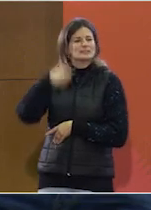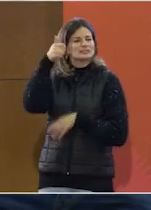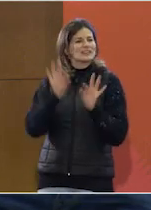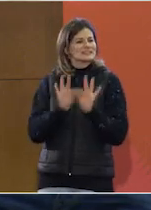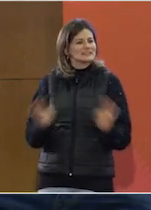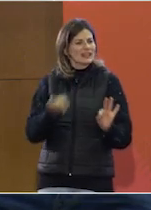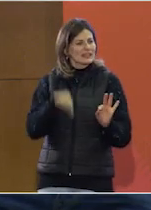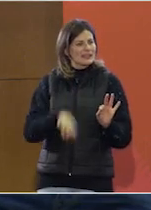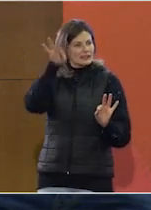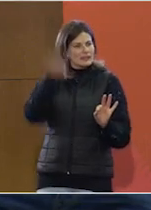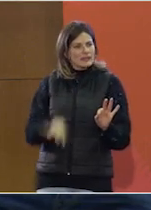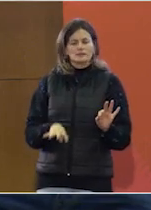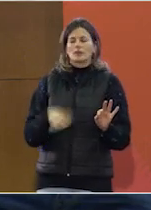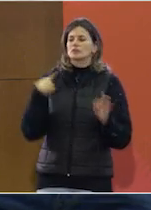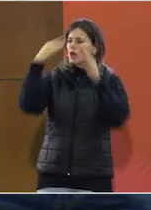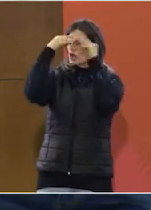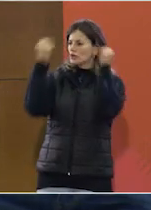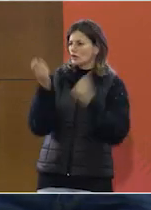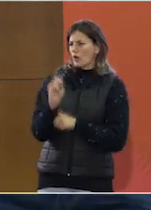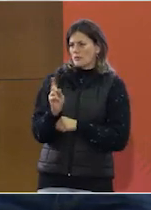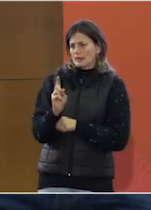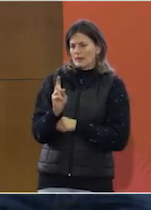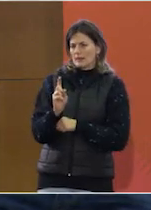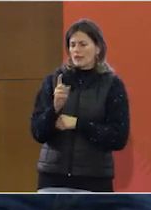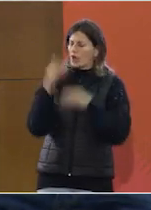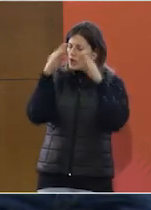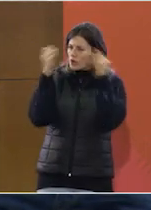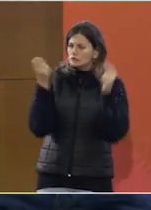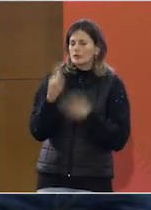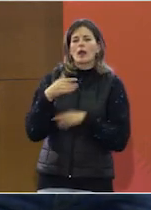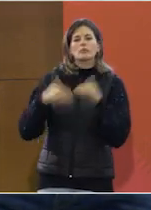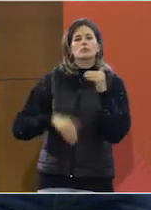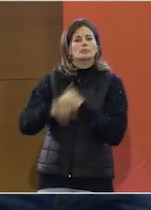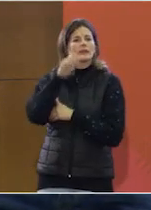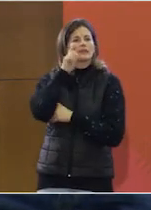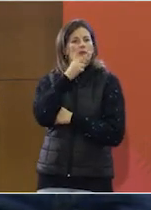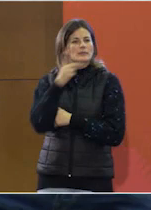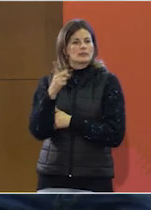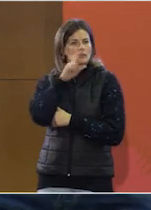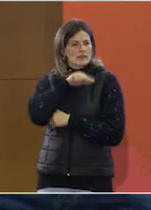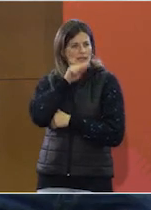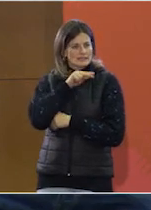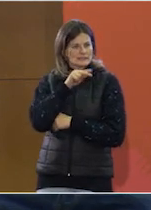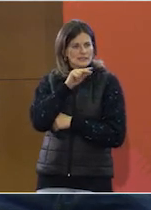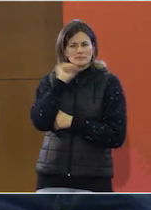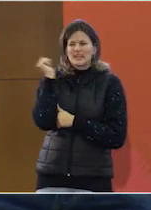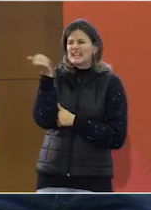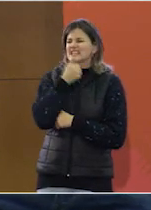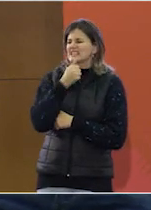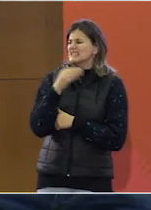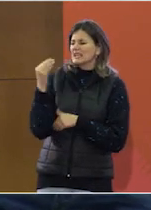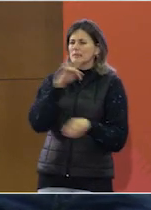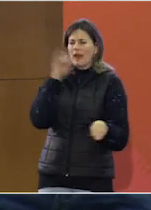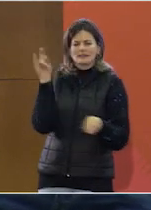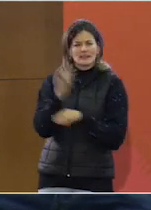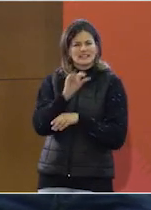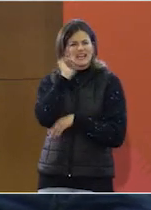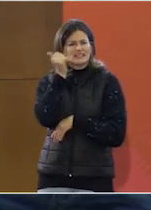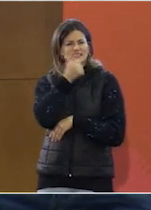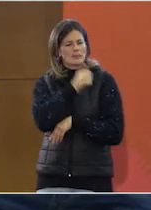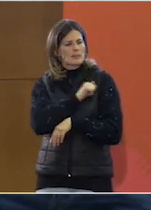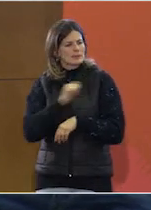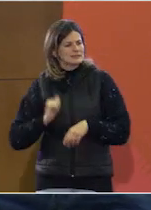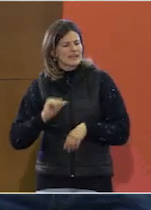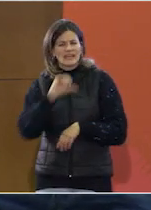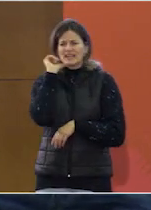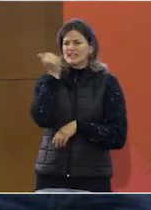Cataluña no olvide, que no se olvide el 21 de diciembre de quienes mintieron, de quienes privatizaron, de